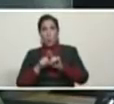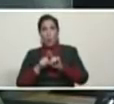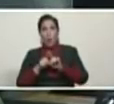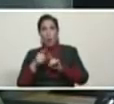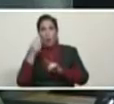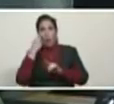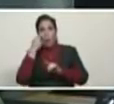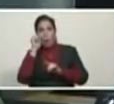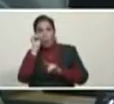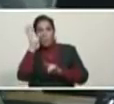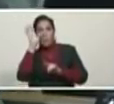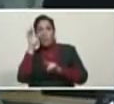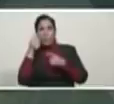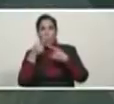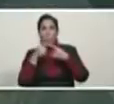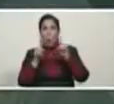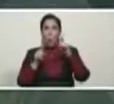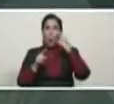y el otro también.